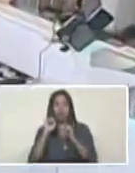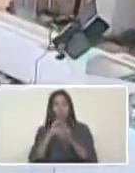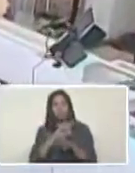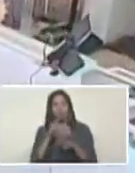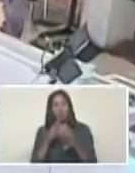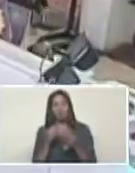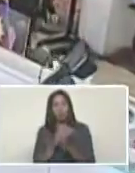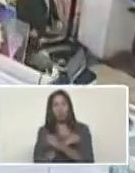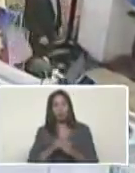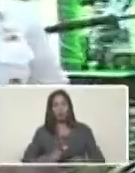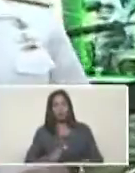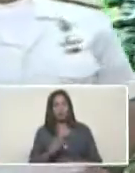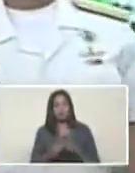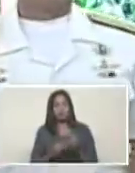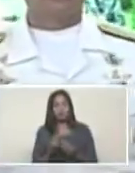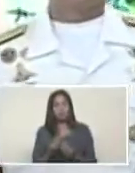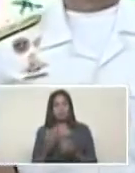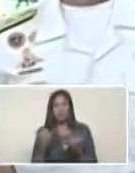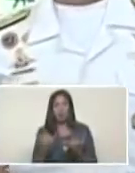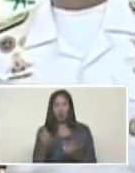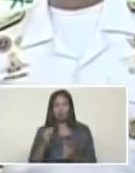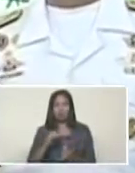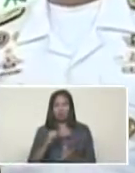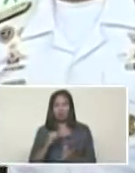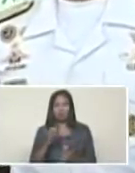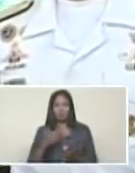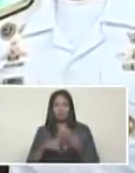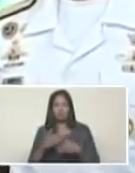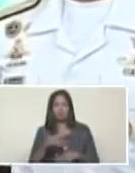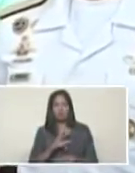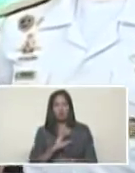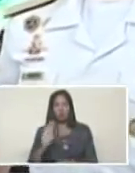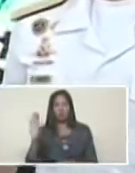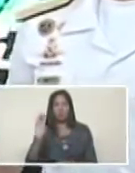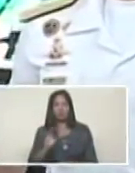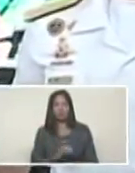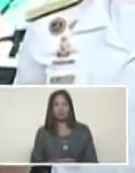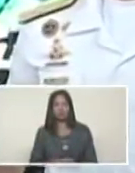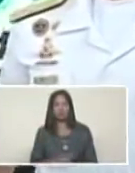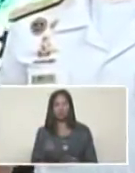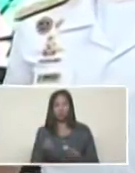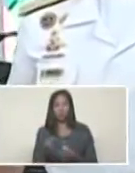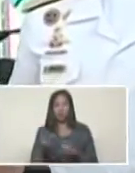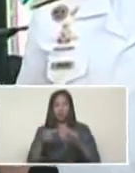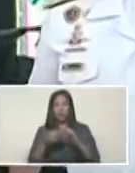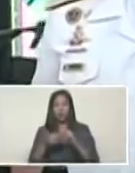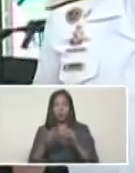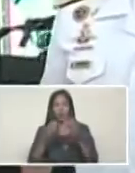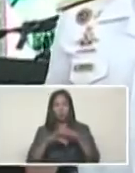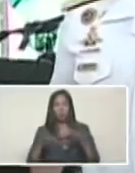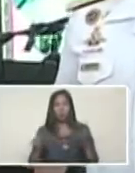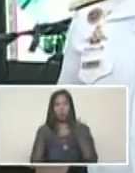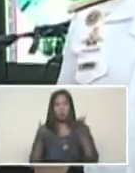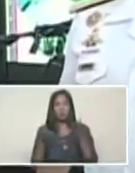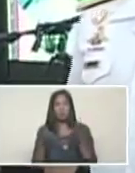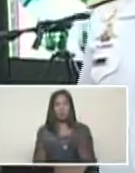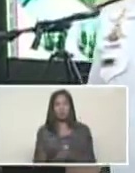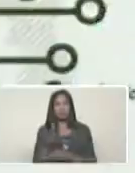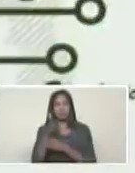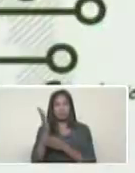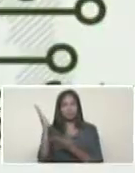Fuerza Armada Nacional Bolivariana, ahora sí, al servicio de un país, de la unión y la prosperidad de la patria. Adelante,